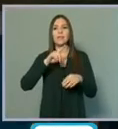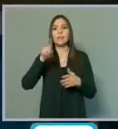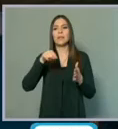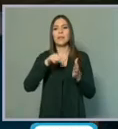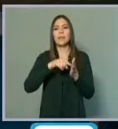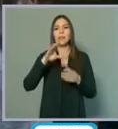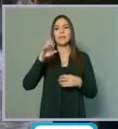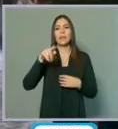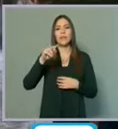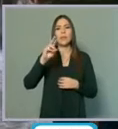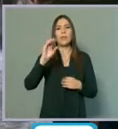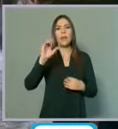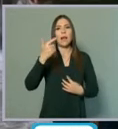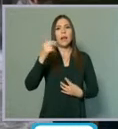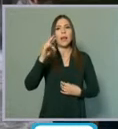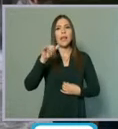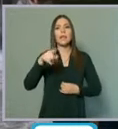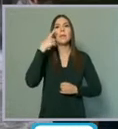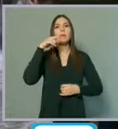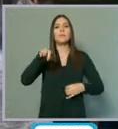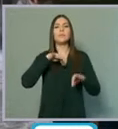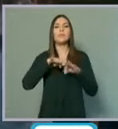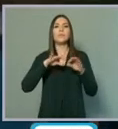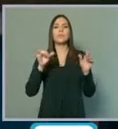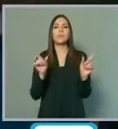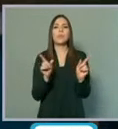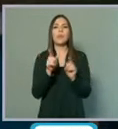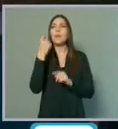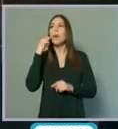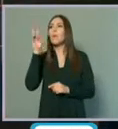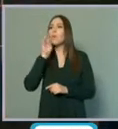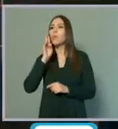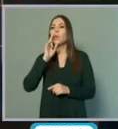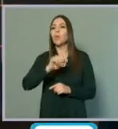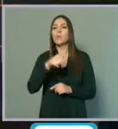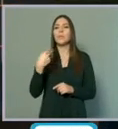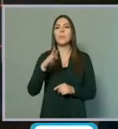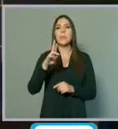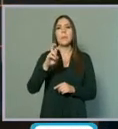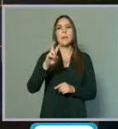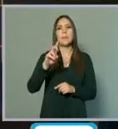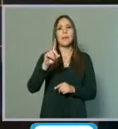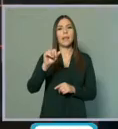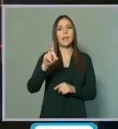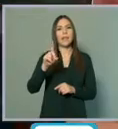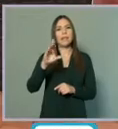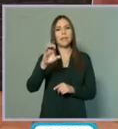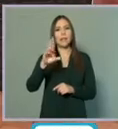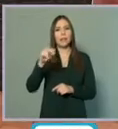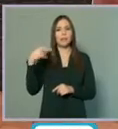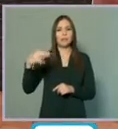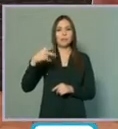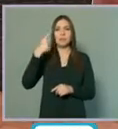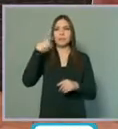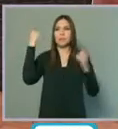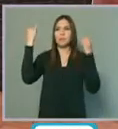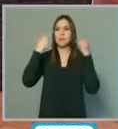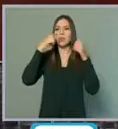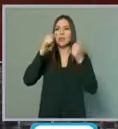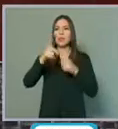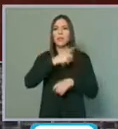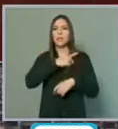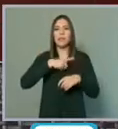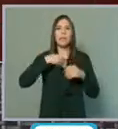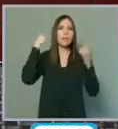Gagarin para experimentar con gravedad cero, por ejemplo, ahorita, ¿no? Entonces, bueno, visiten su sitio, creo que pues vale mucho la pena empezar a reflexionar